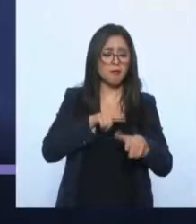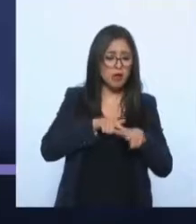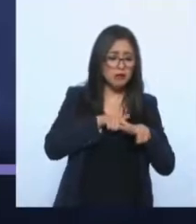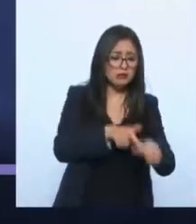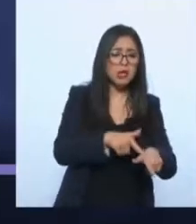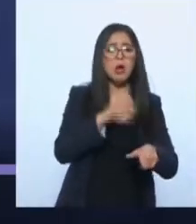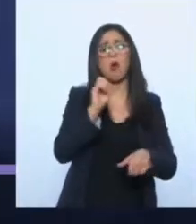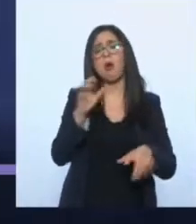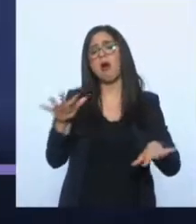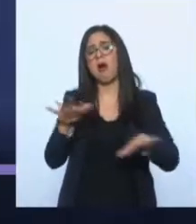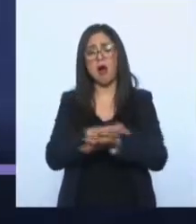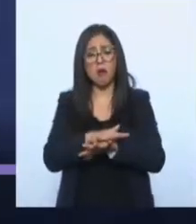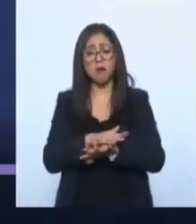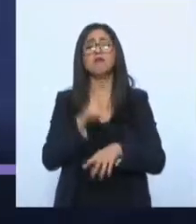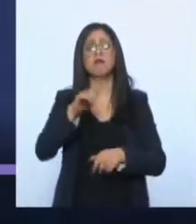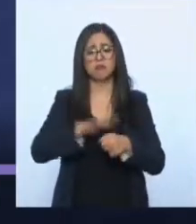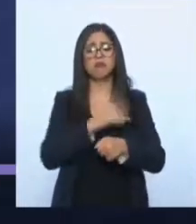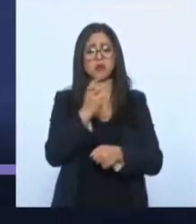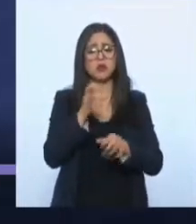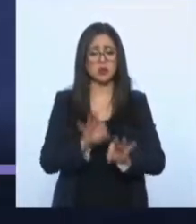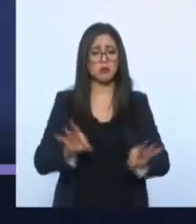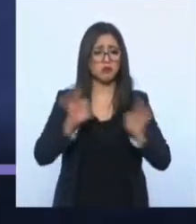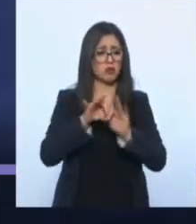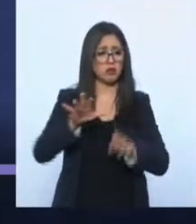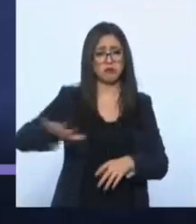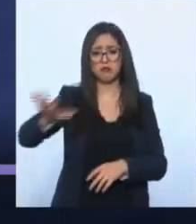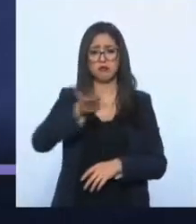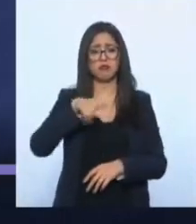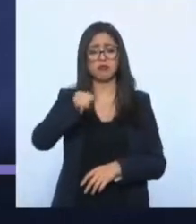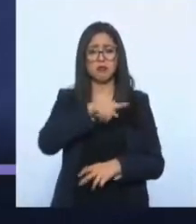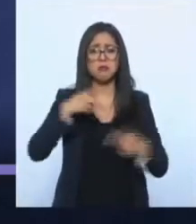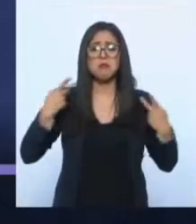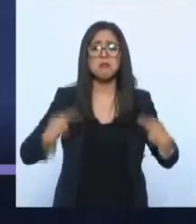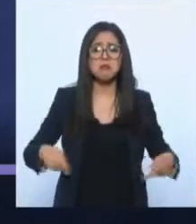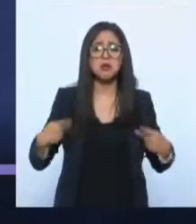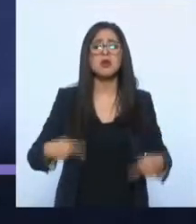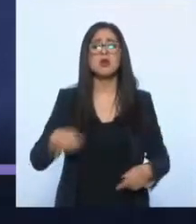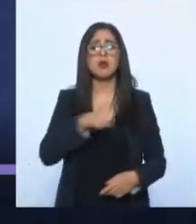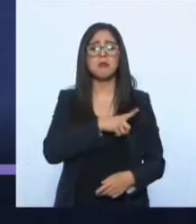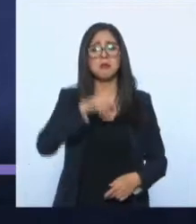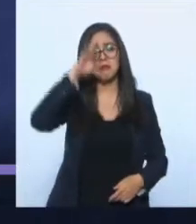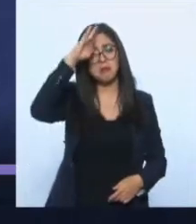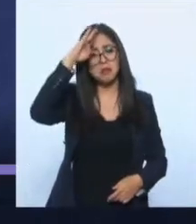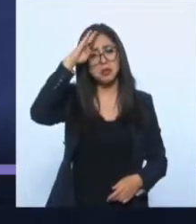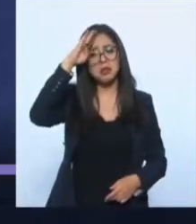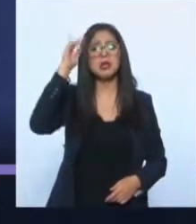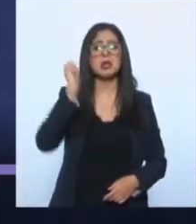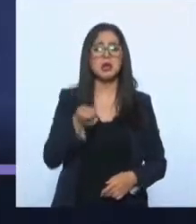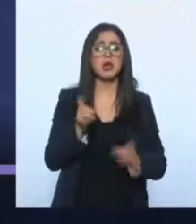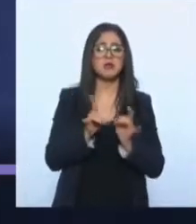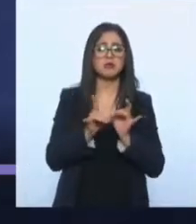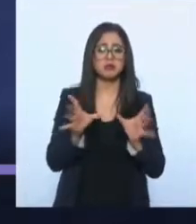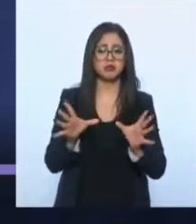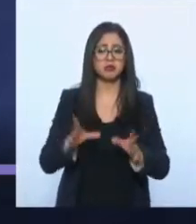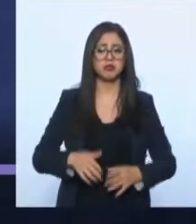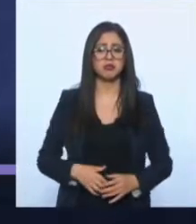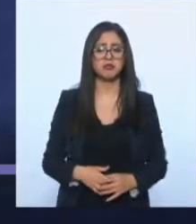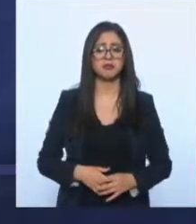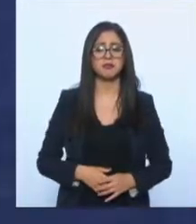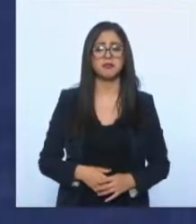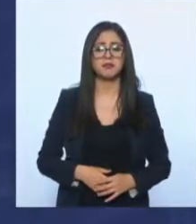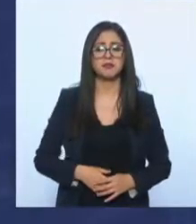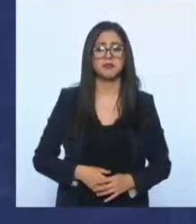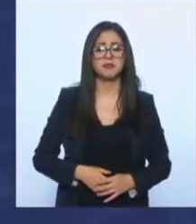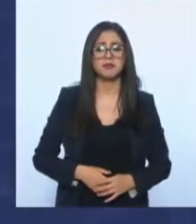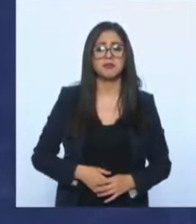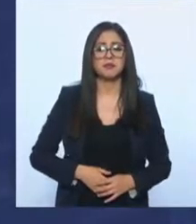continúen. Entonces es importante que la gente de alguna manera también considere esta situación y que pueda hacer